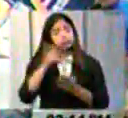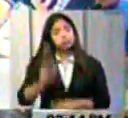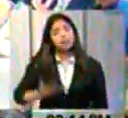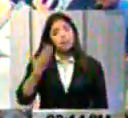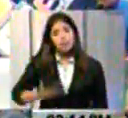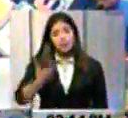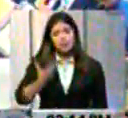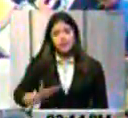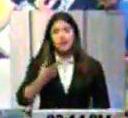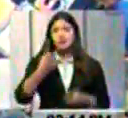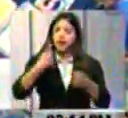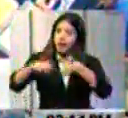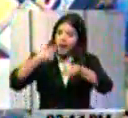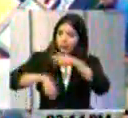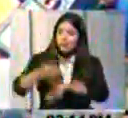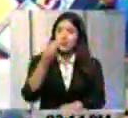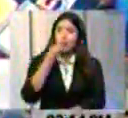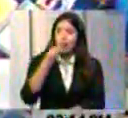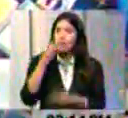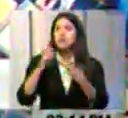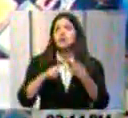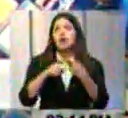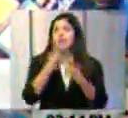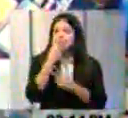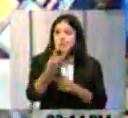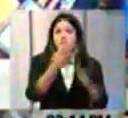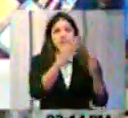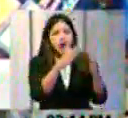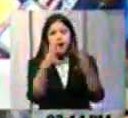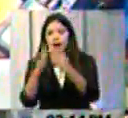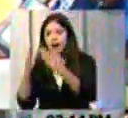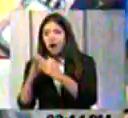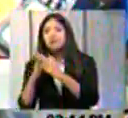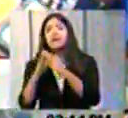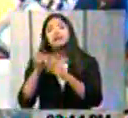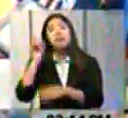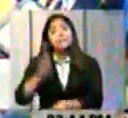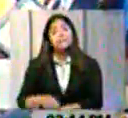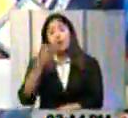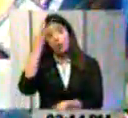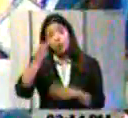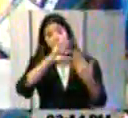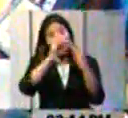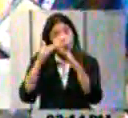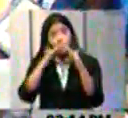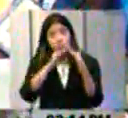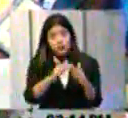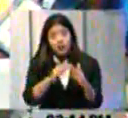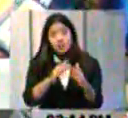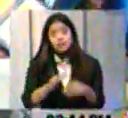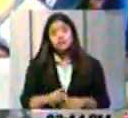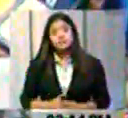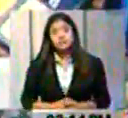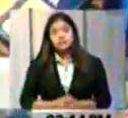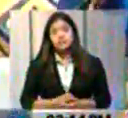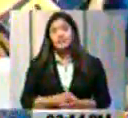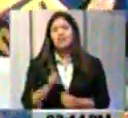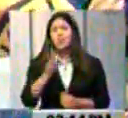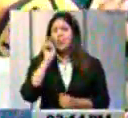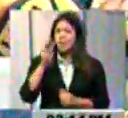fundamental en la distribución, en el casa por casa, en los módulos a través de los consejos comunales. No son aquellas colas